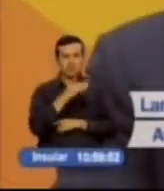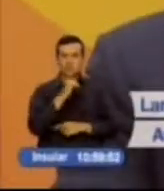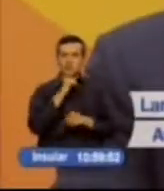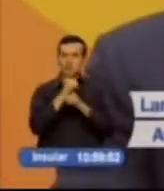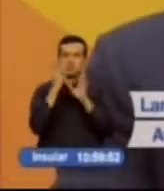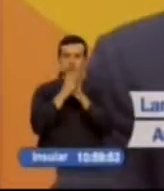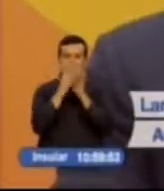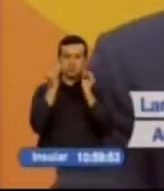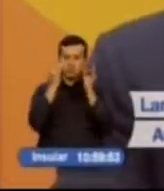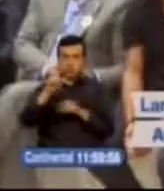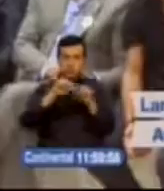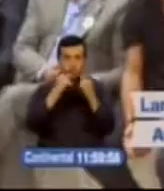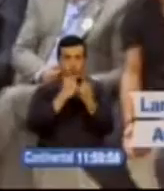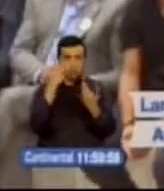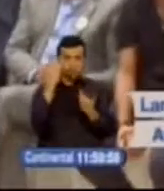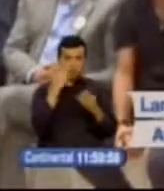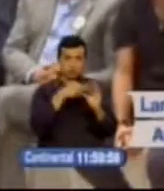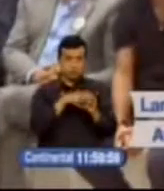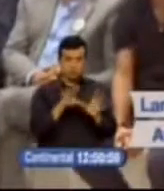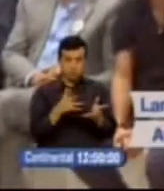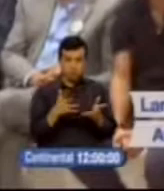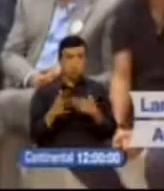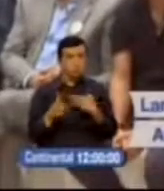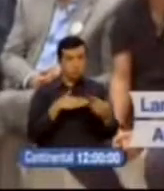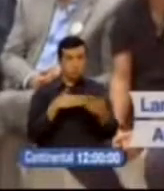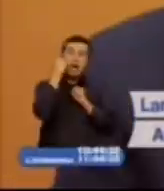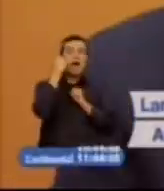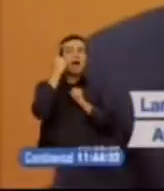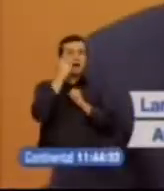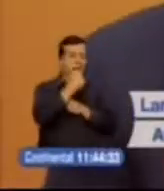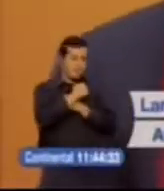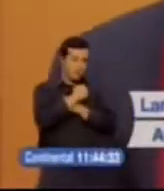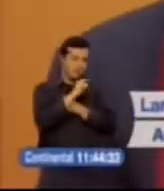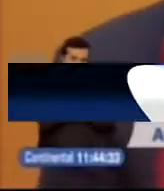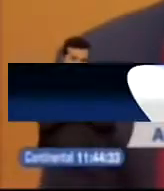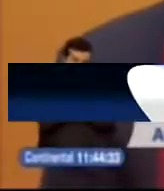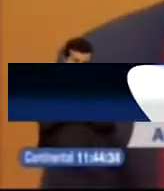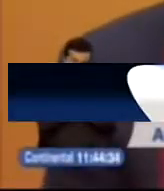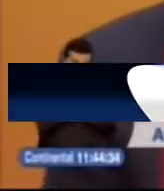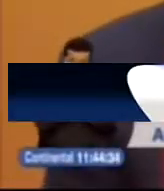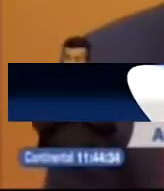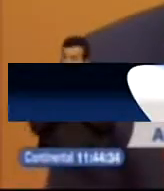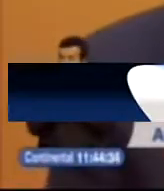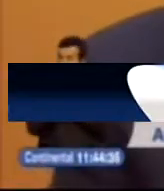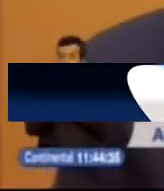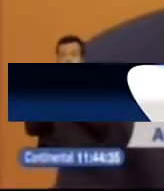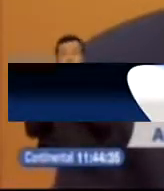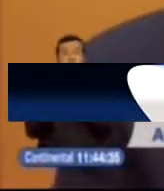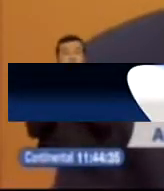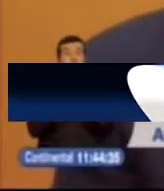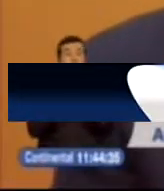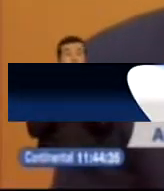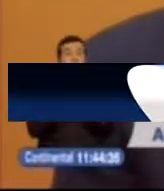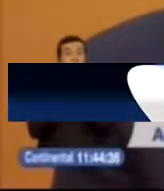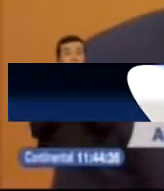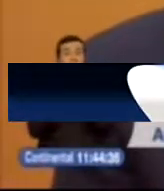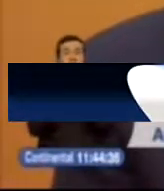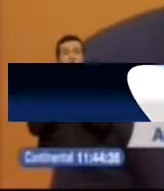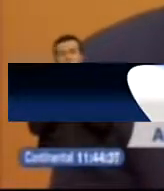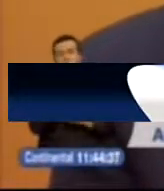trabajadores, agricultores, jóvenes, pueblos y nacionalidades. El peor enemigo del diálogo es la